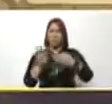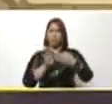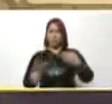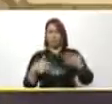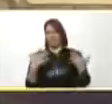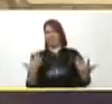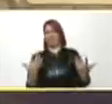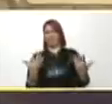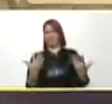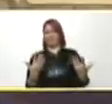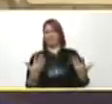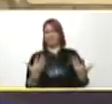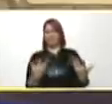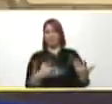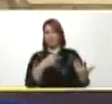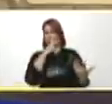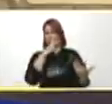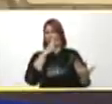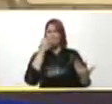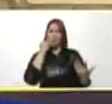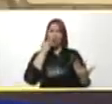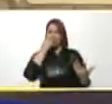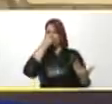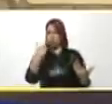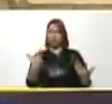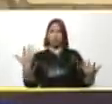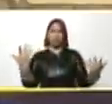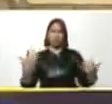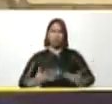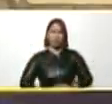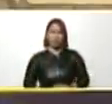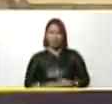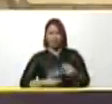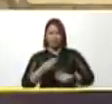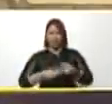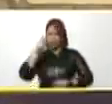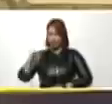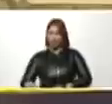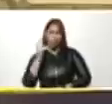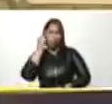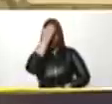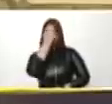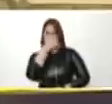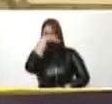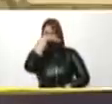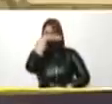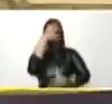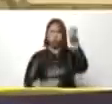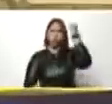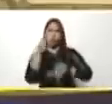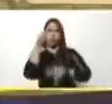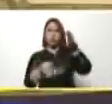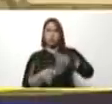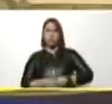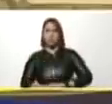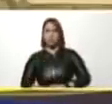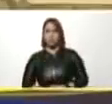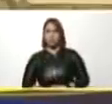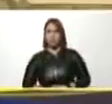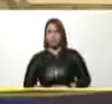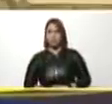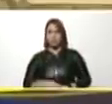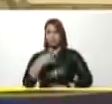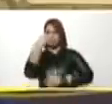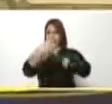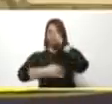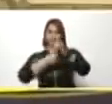A tamaño ridículo hace esta delincuente, prófuga de la justicia